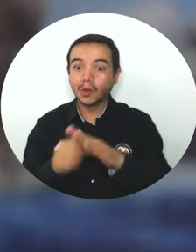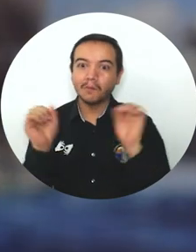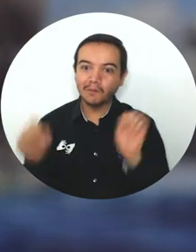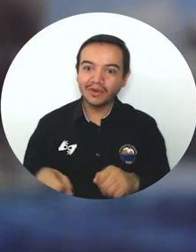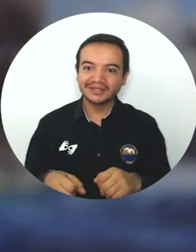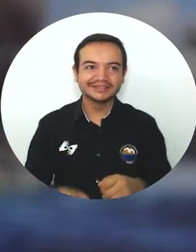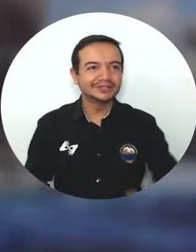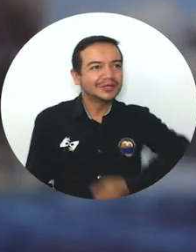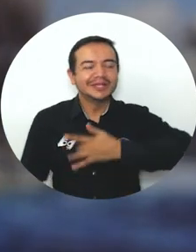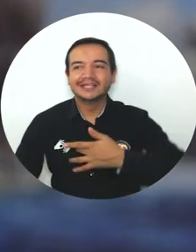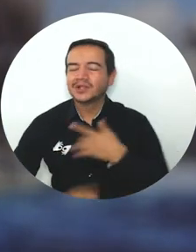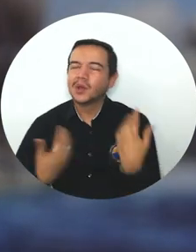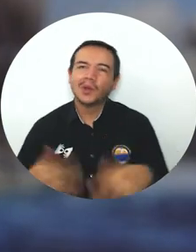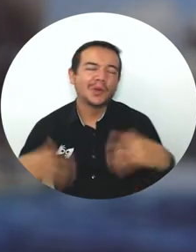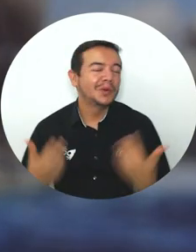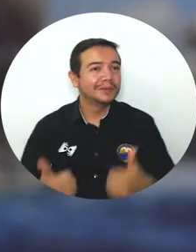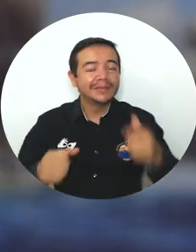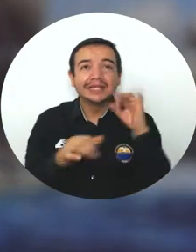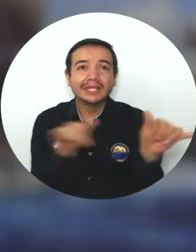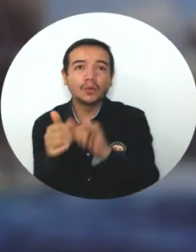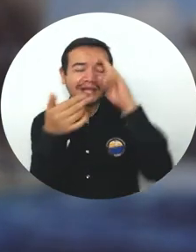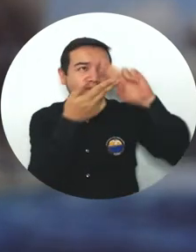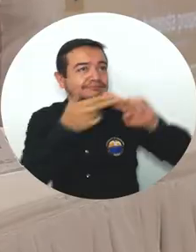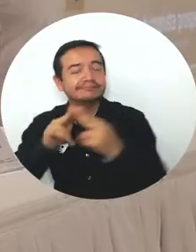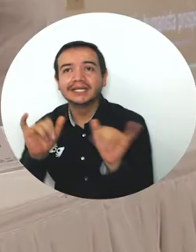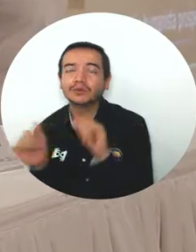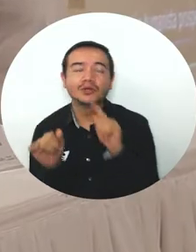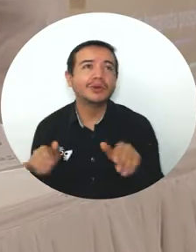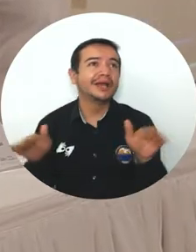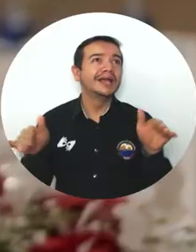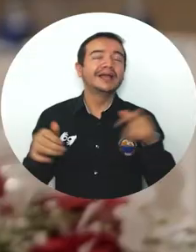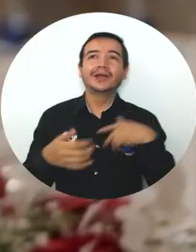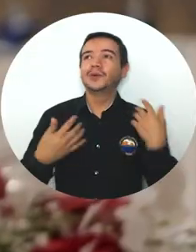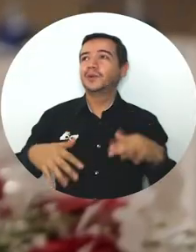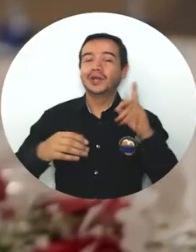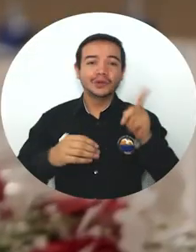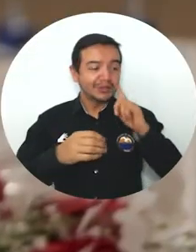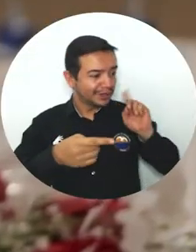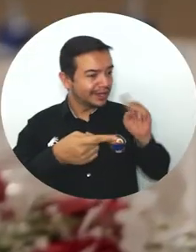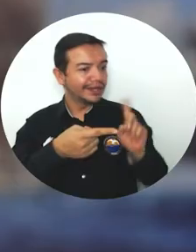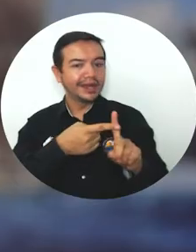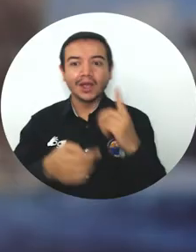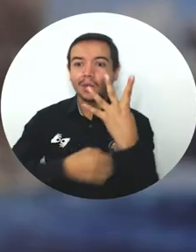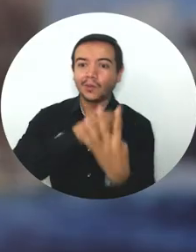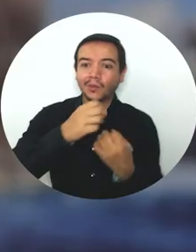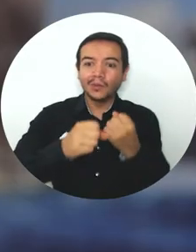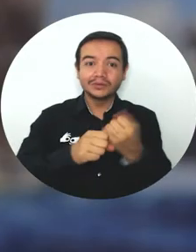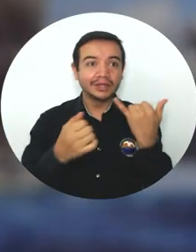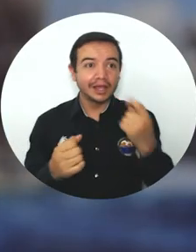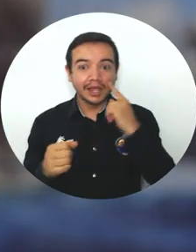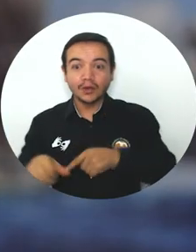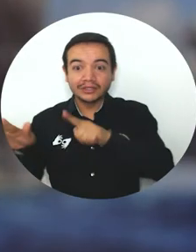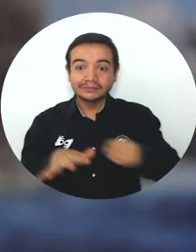volando porque estaba alcanzando todos mis sueños. Llevo 4 años y medio luchando por esto y estar hoy en noveno, en la ceremonia de la luz que tanto